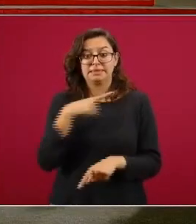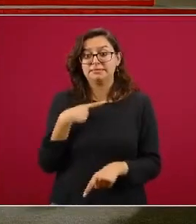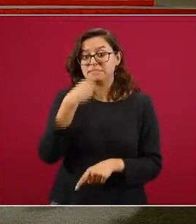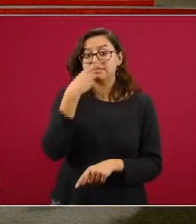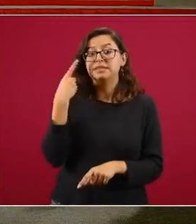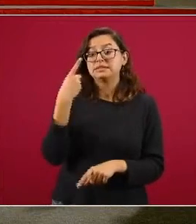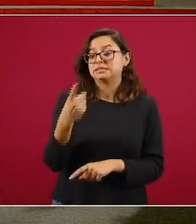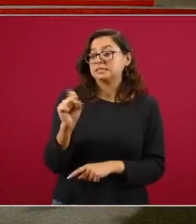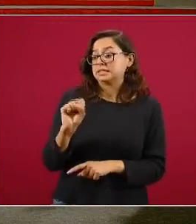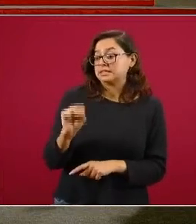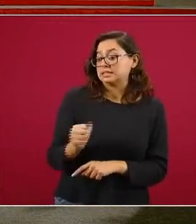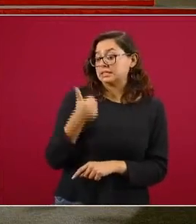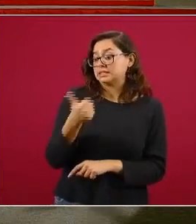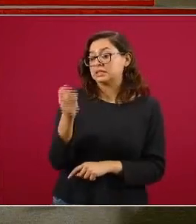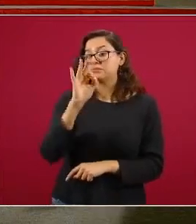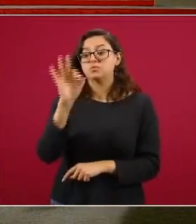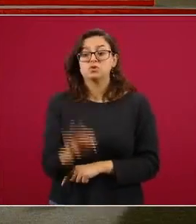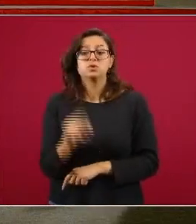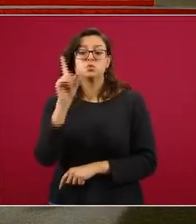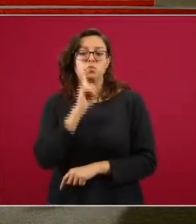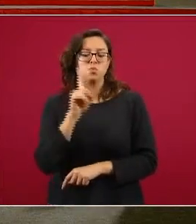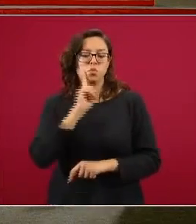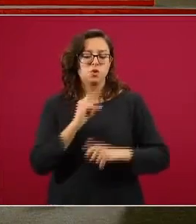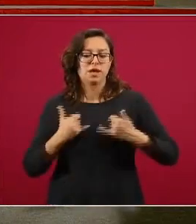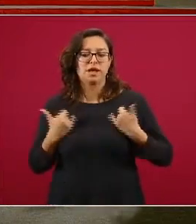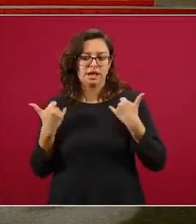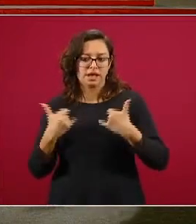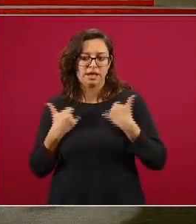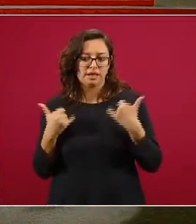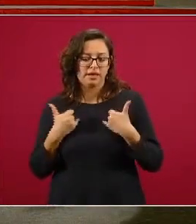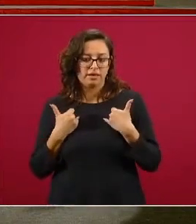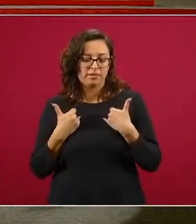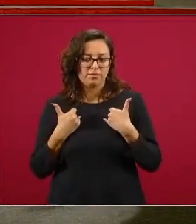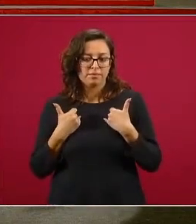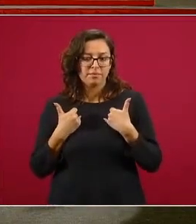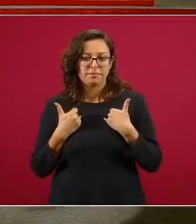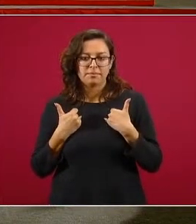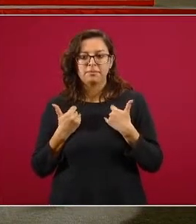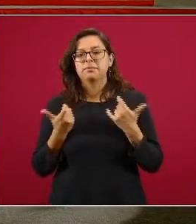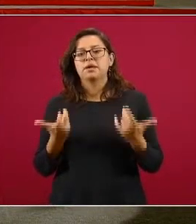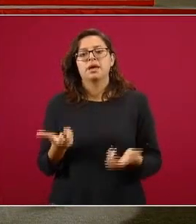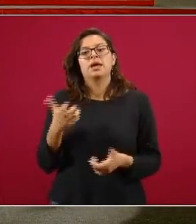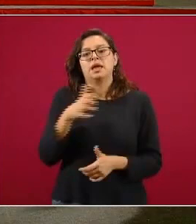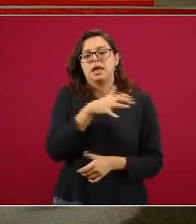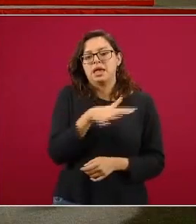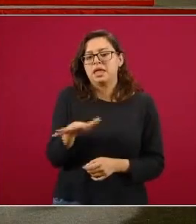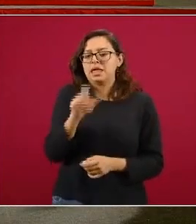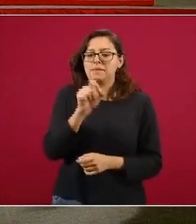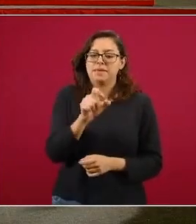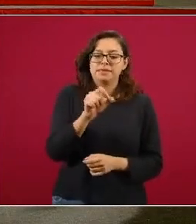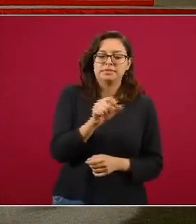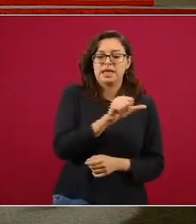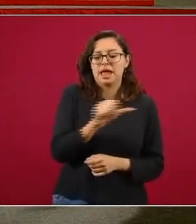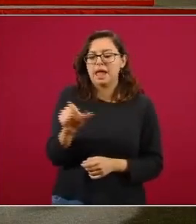el 66% son mujeres jóvenes, de las cuales en promedio en general de 20 a 29 años es el 70%